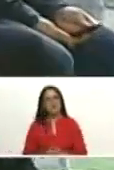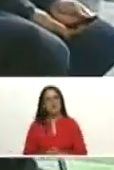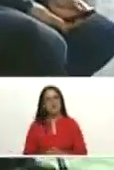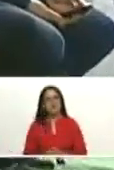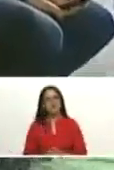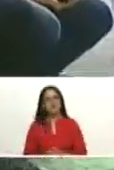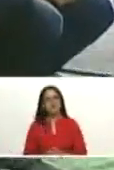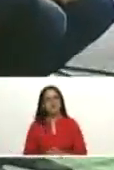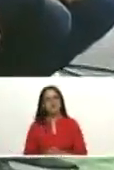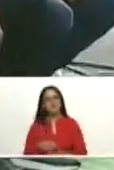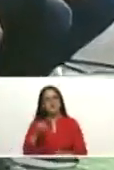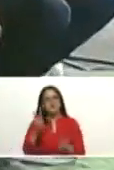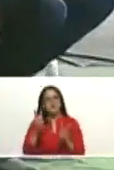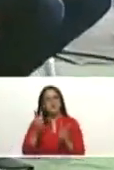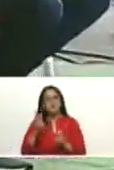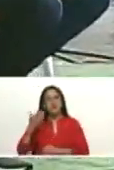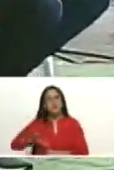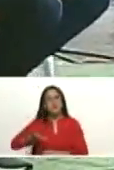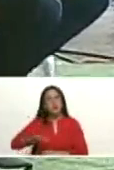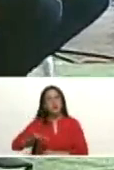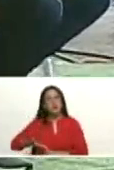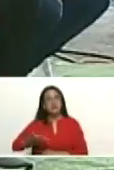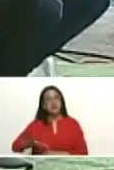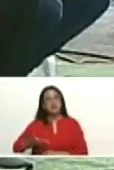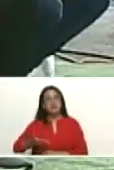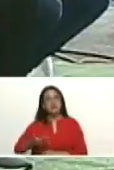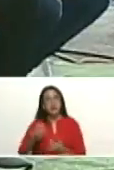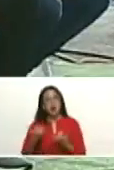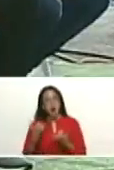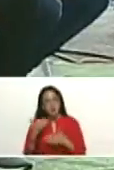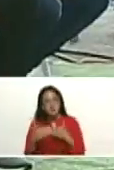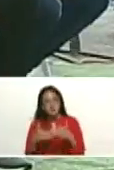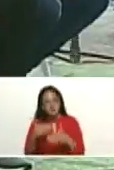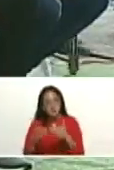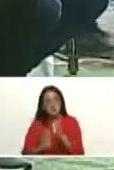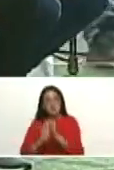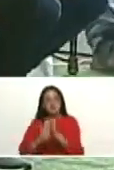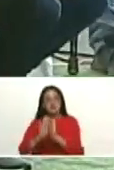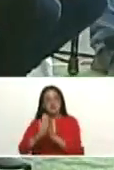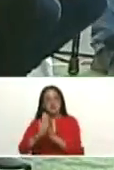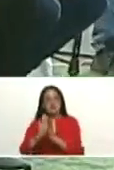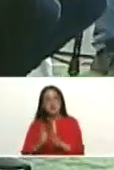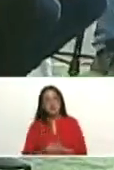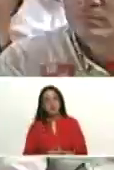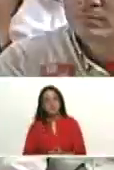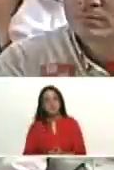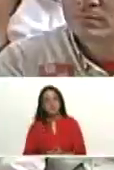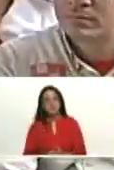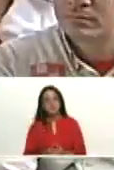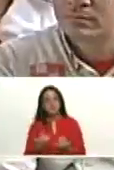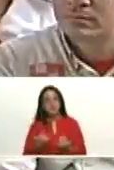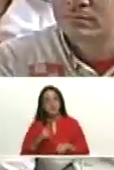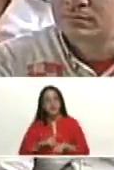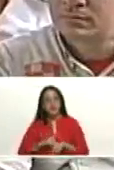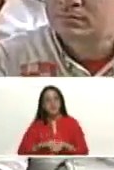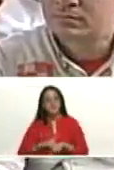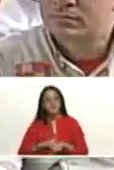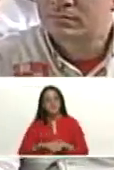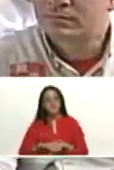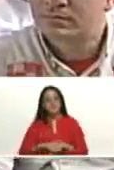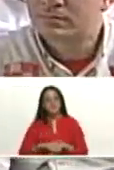Es una línea fundamental. Y estamos avanzando, me dice el ministro Villarroel, que en este momento